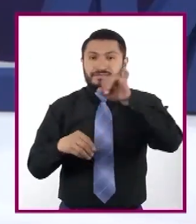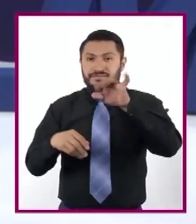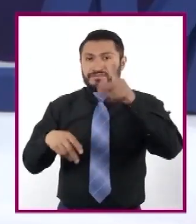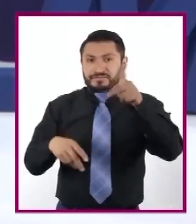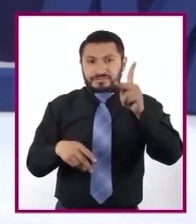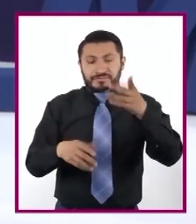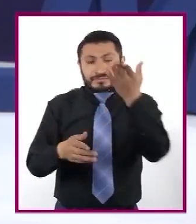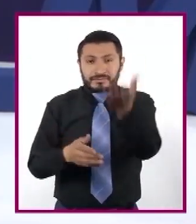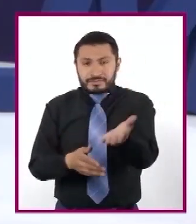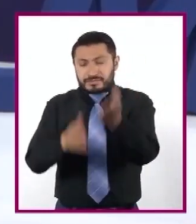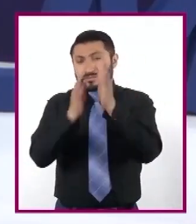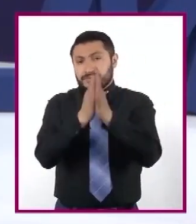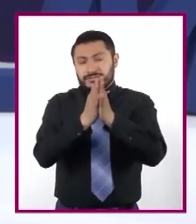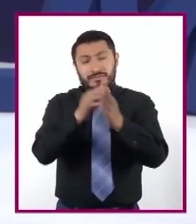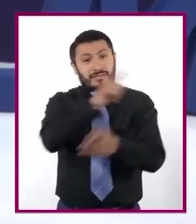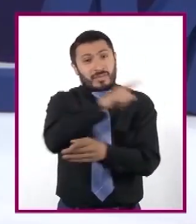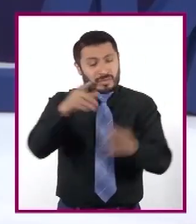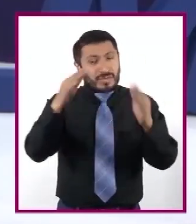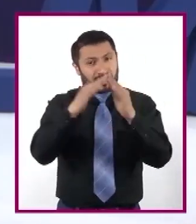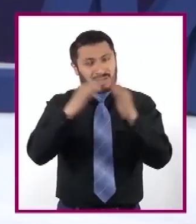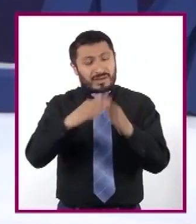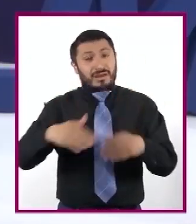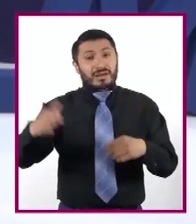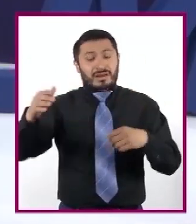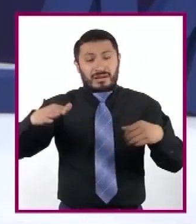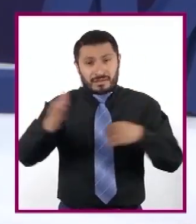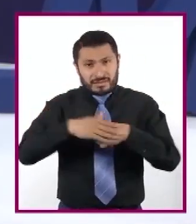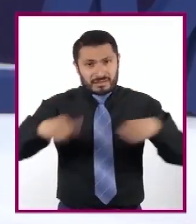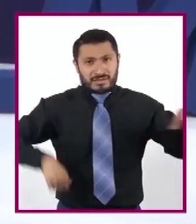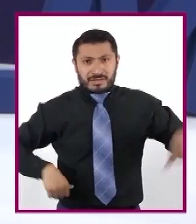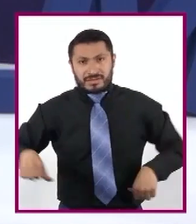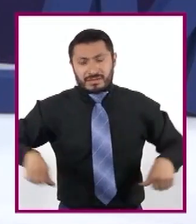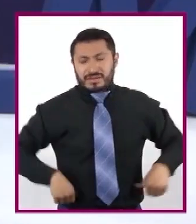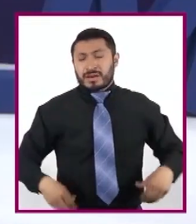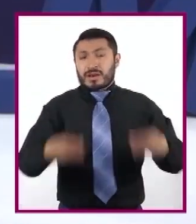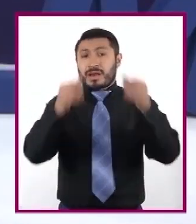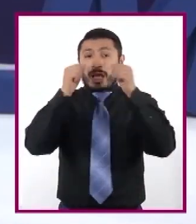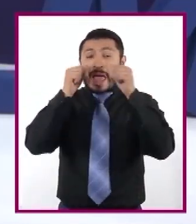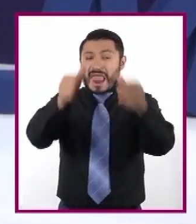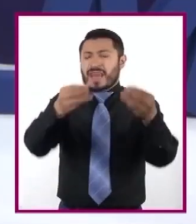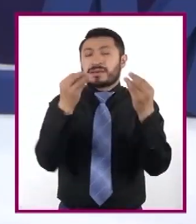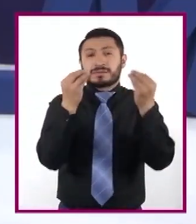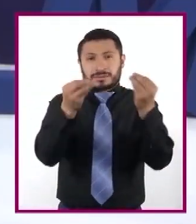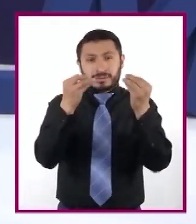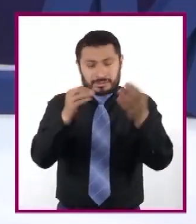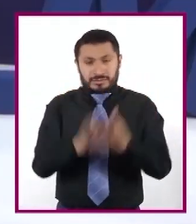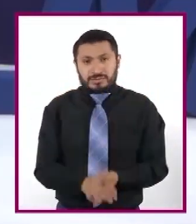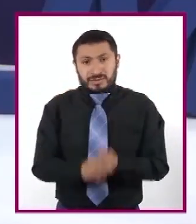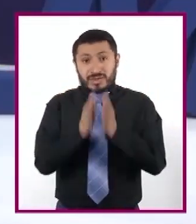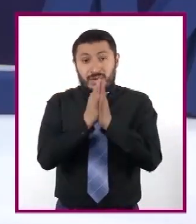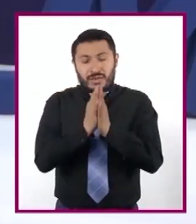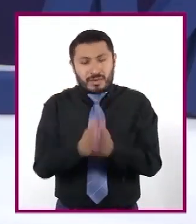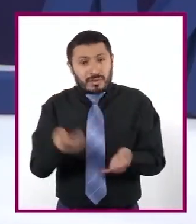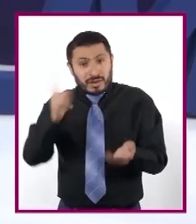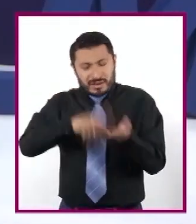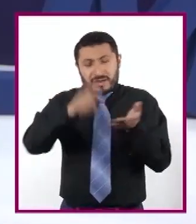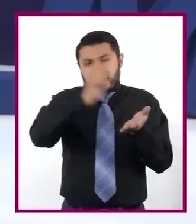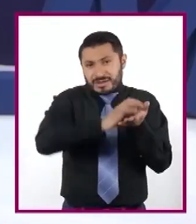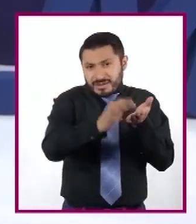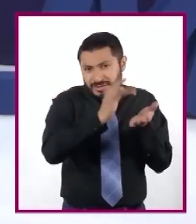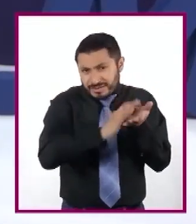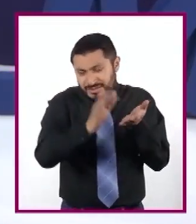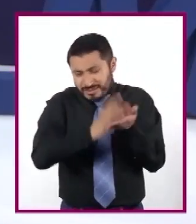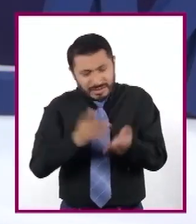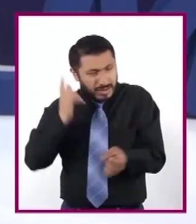quiero pedirles a ustedes en casa que para la siguiente actividad pongan mucha atención y traten de identificar el texto, las diferentes